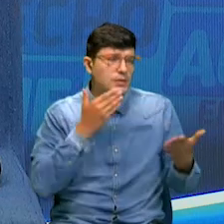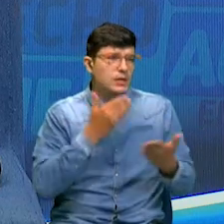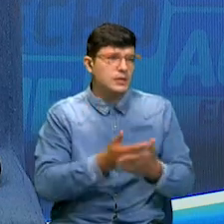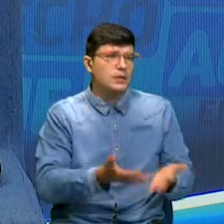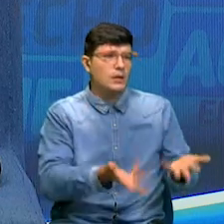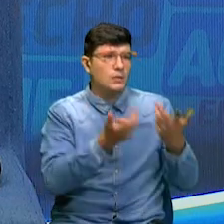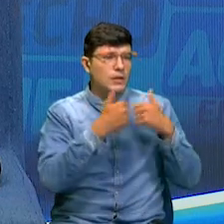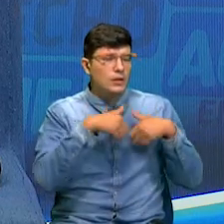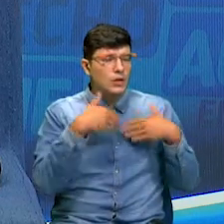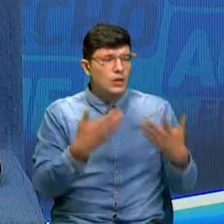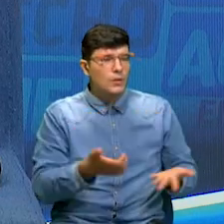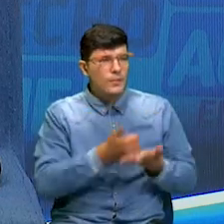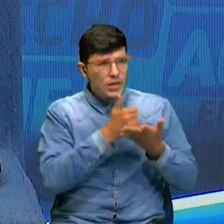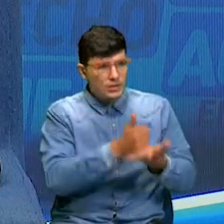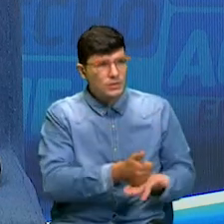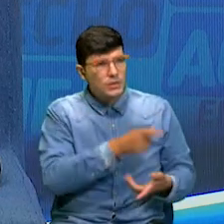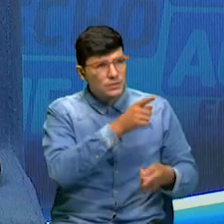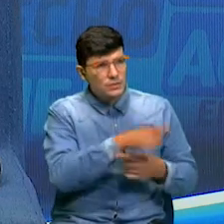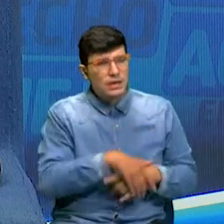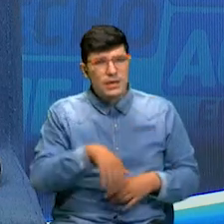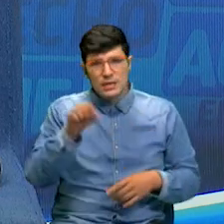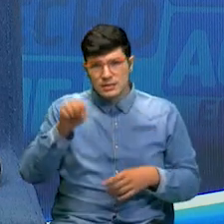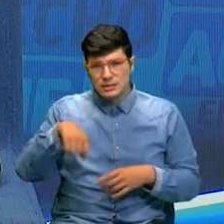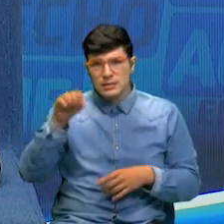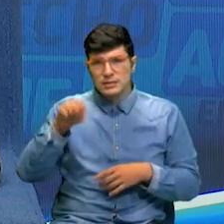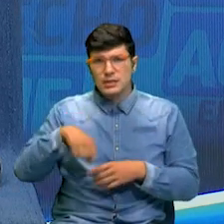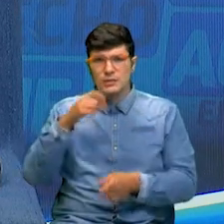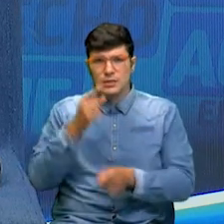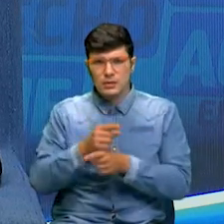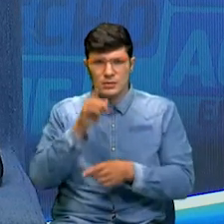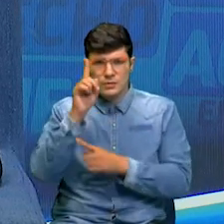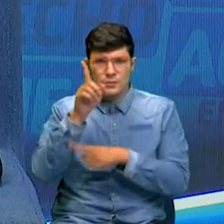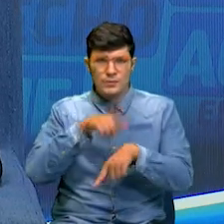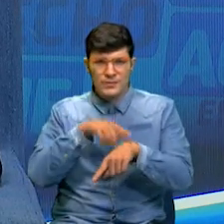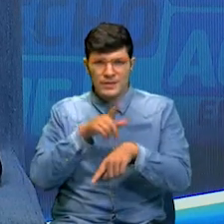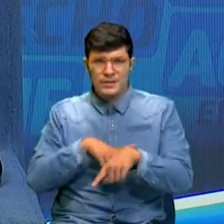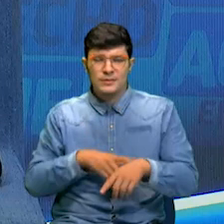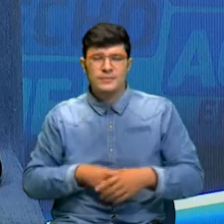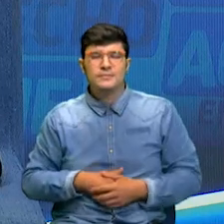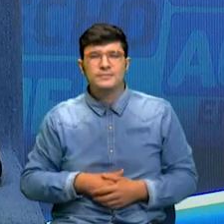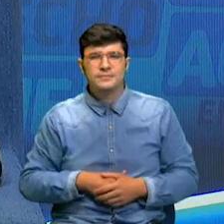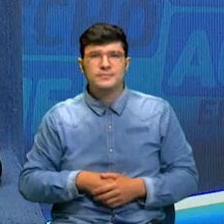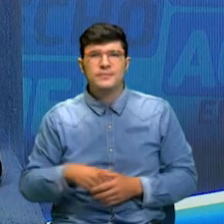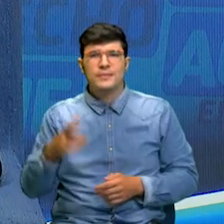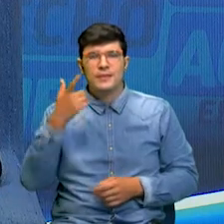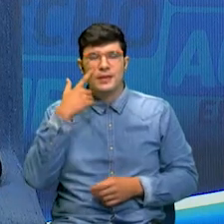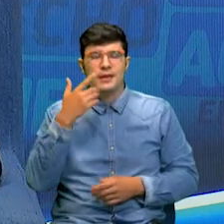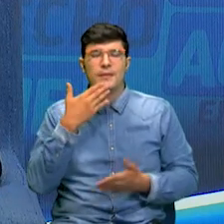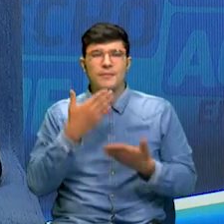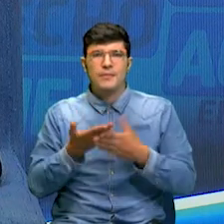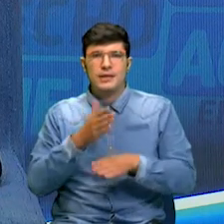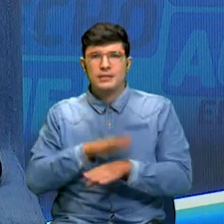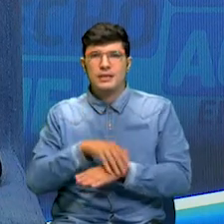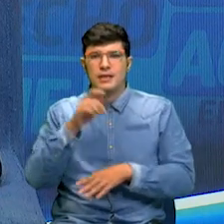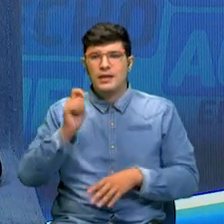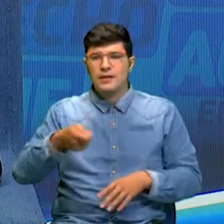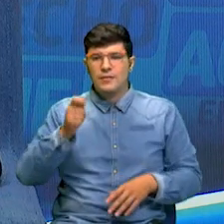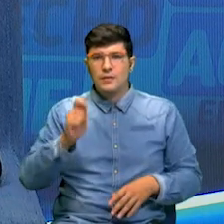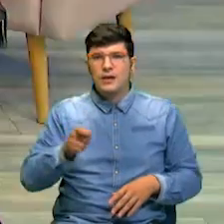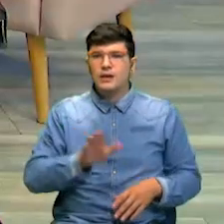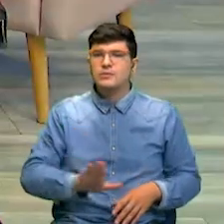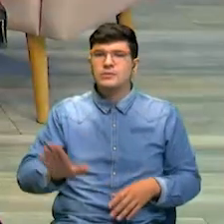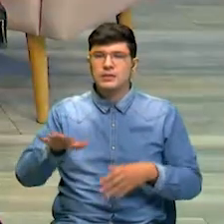Cuéntenos, ¿cómo le ayudamos? Ah, sí, un momentico, por favor. Sí, señora. Mira, buenas tardes, abogadas, ¿cómo